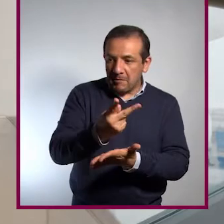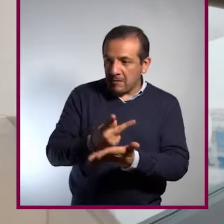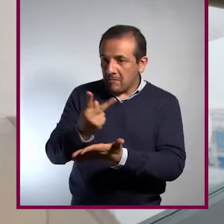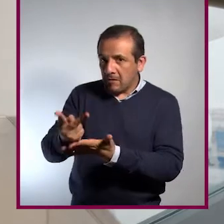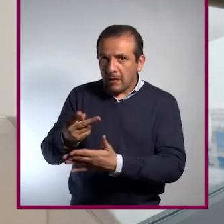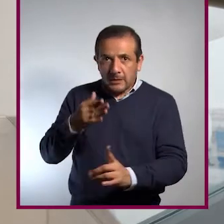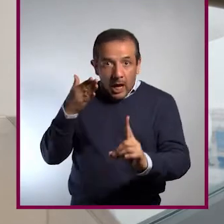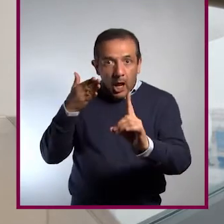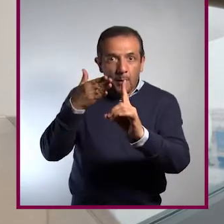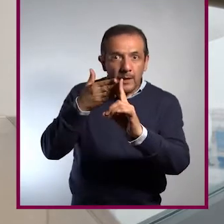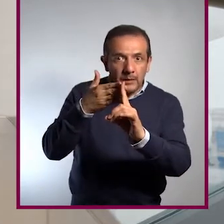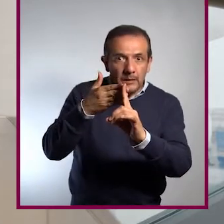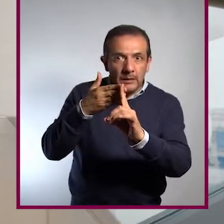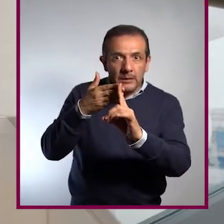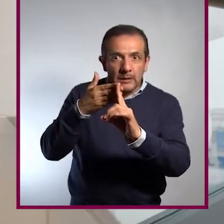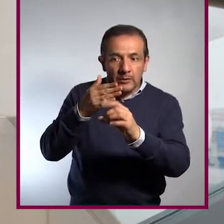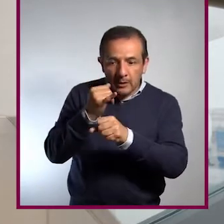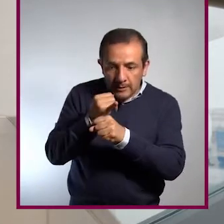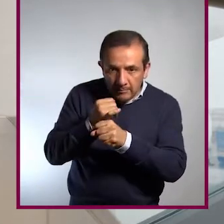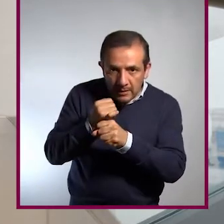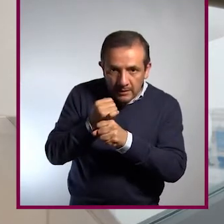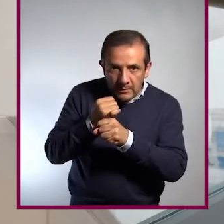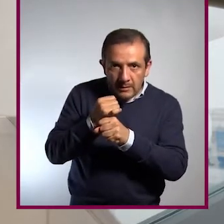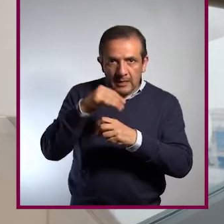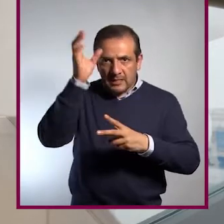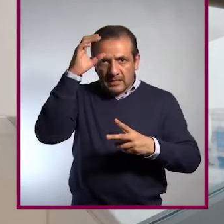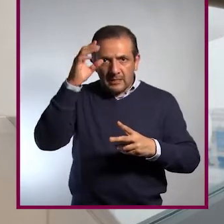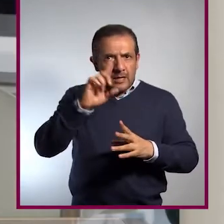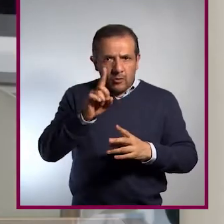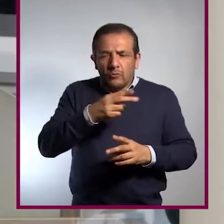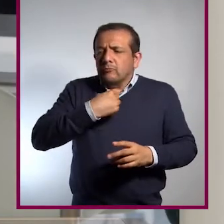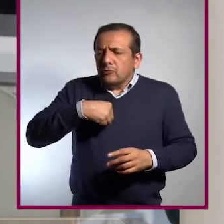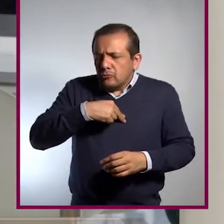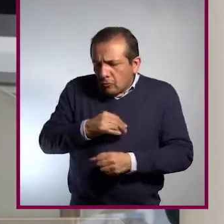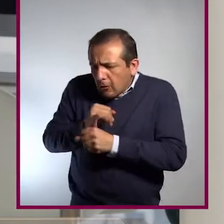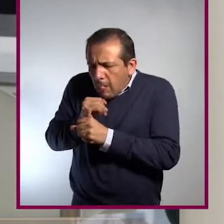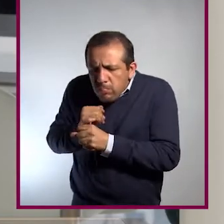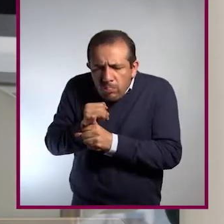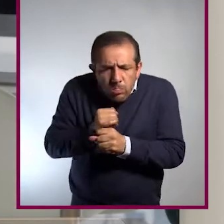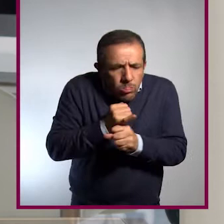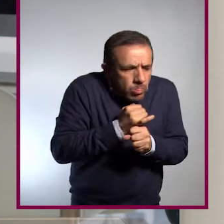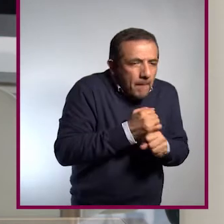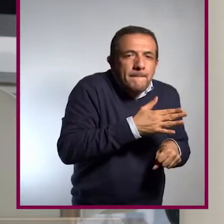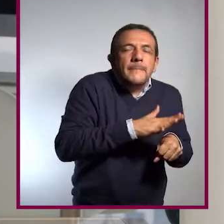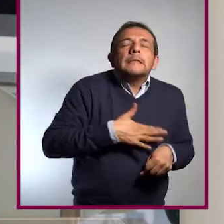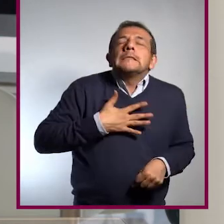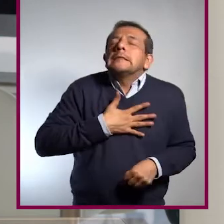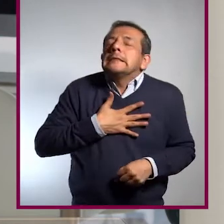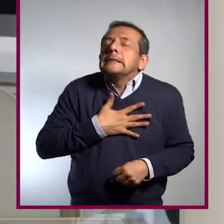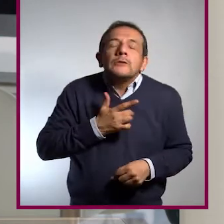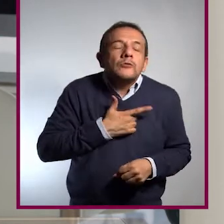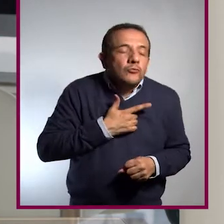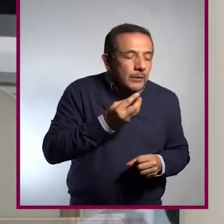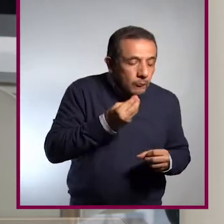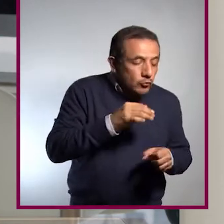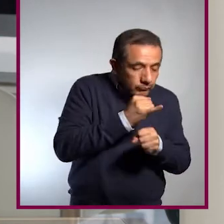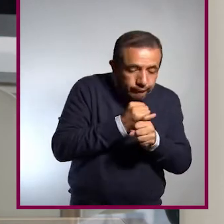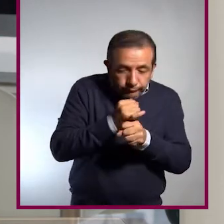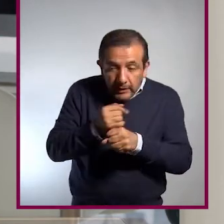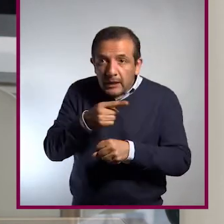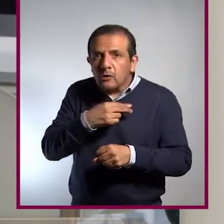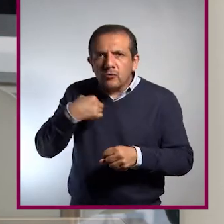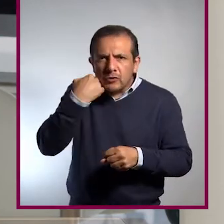científicos, no es el objetivo de la mayoría de los investigadores. Hacemos nuestro trabajo porque nos encanta